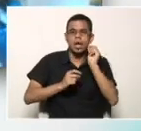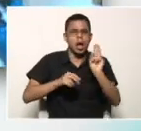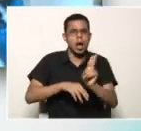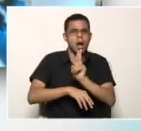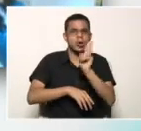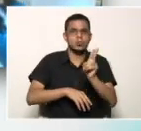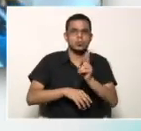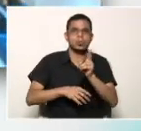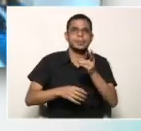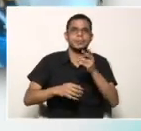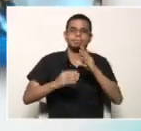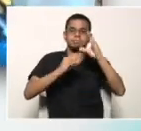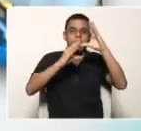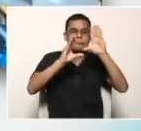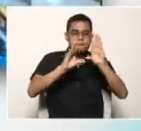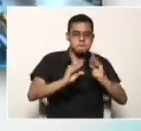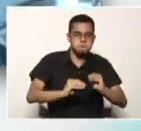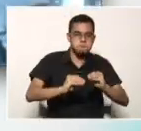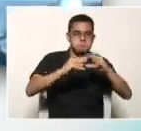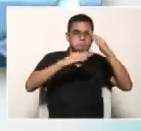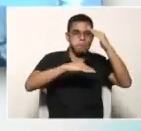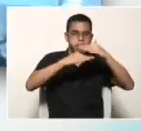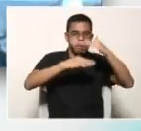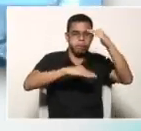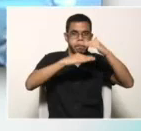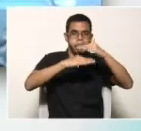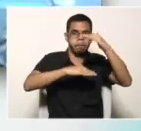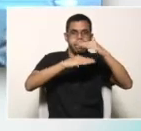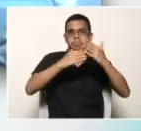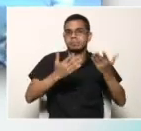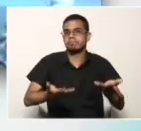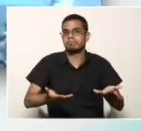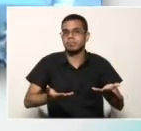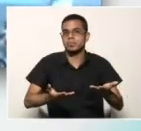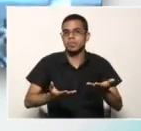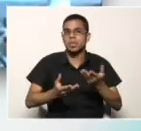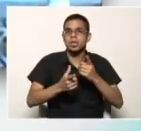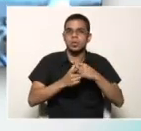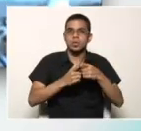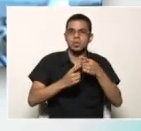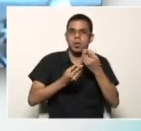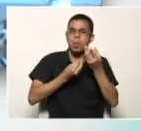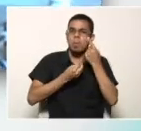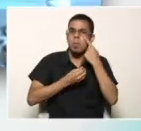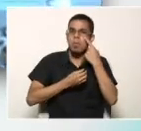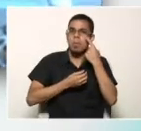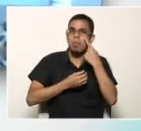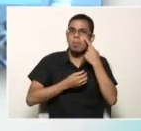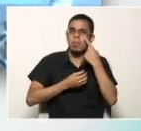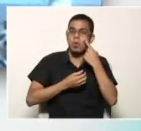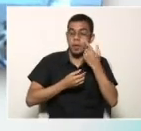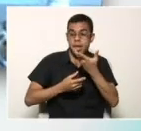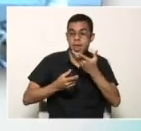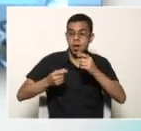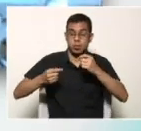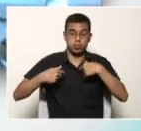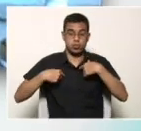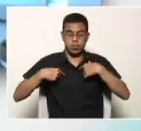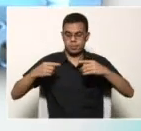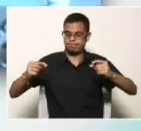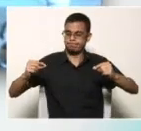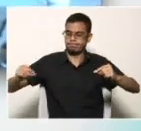falla. Y fíjense que una vez que yo empiezo a hacerle el giro al cable, me muestra que es en donde está la falla. Vuelvo a